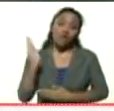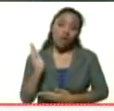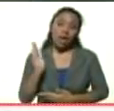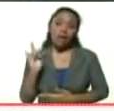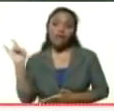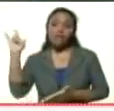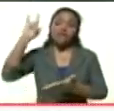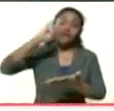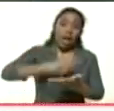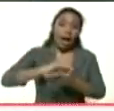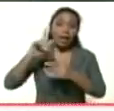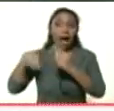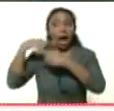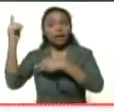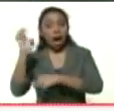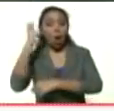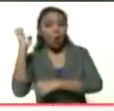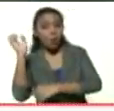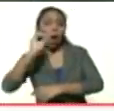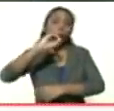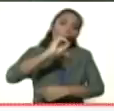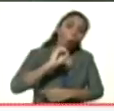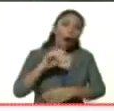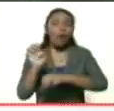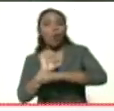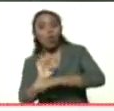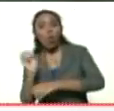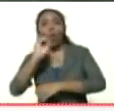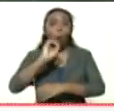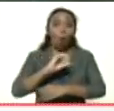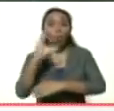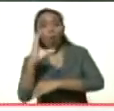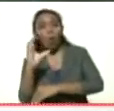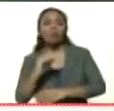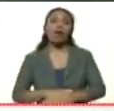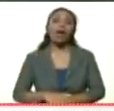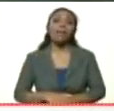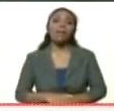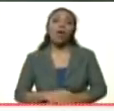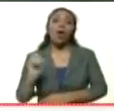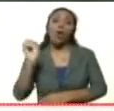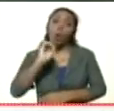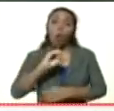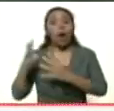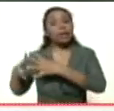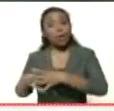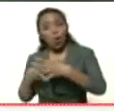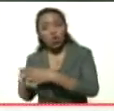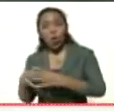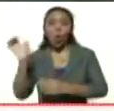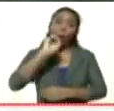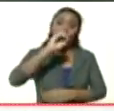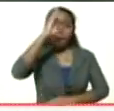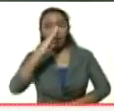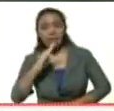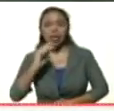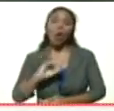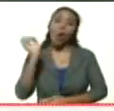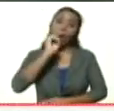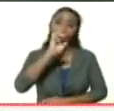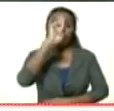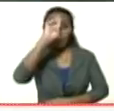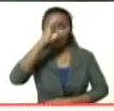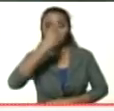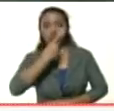viajeros que estuvieron en Europa, o estuvieron en Ecuador, o estuvieron en Colombia, o estuvieron en Estados Unidos, o estuvieron en Brasil, o en